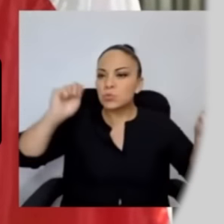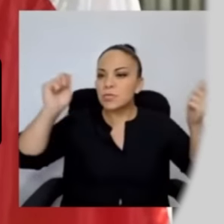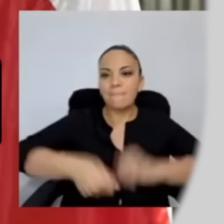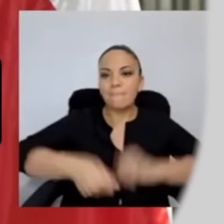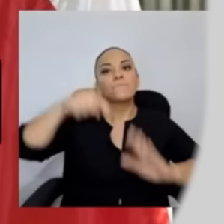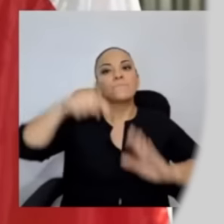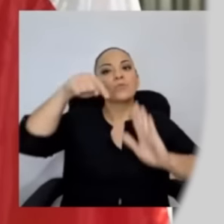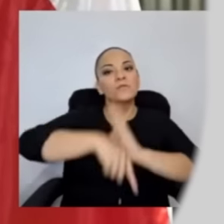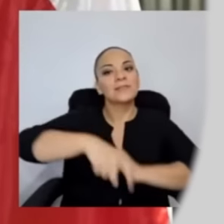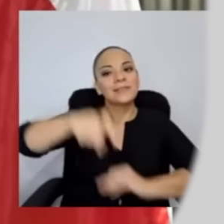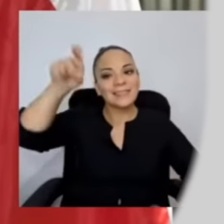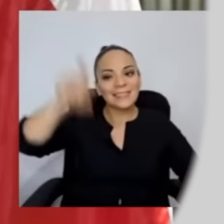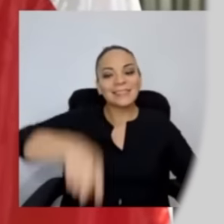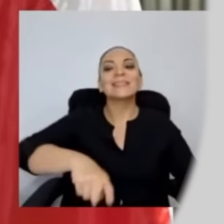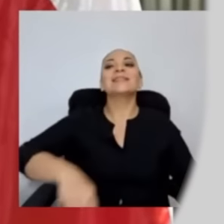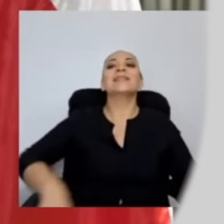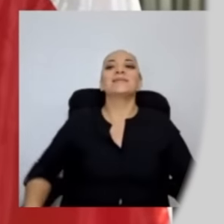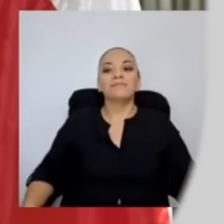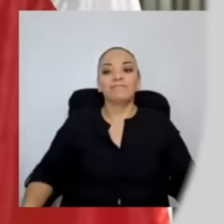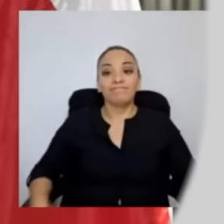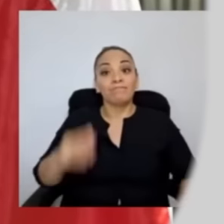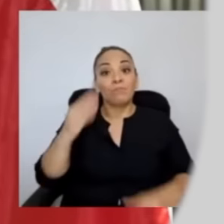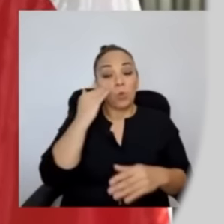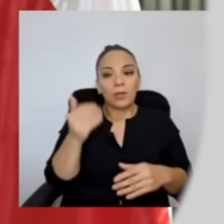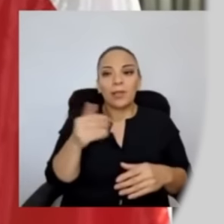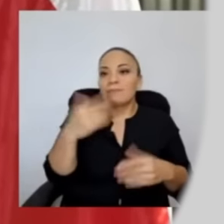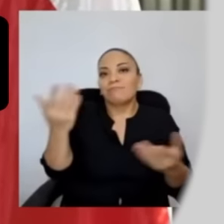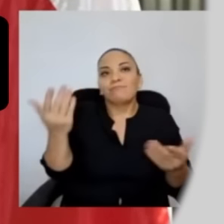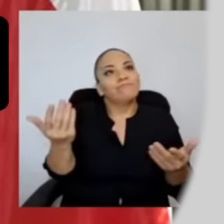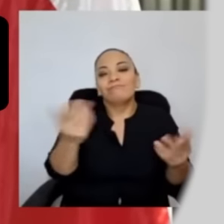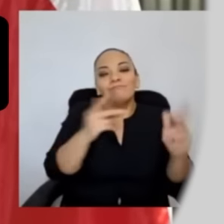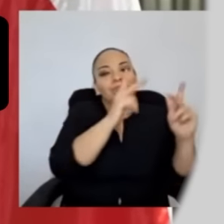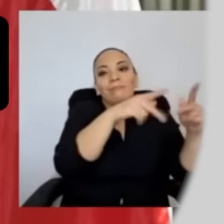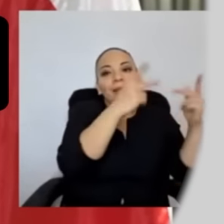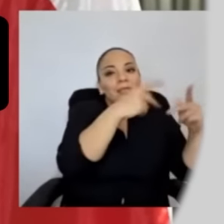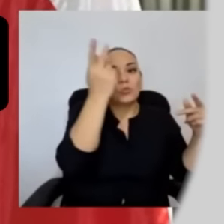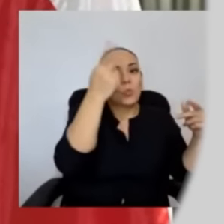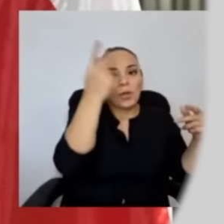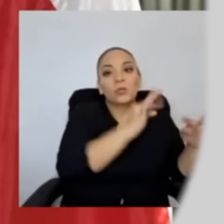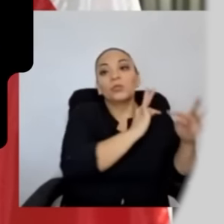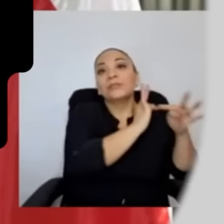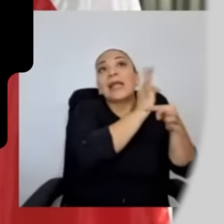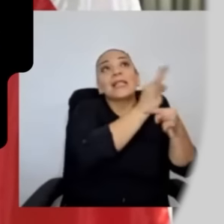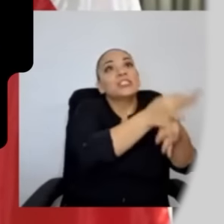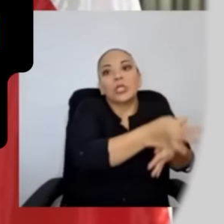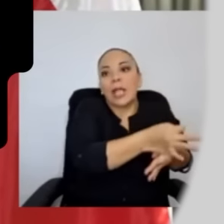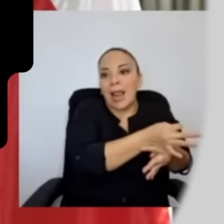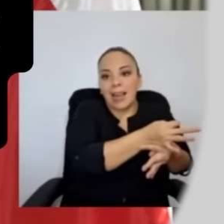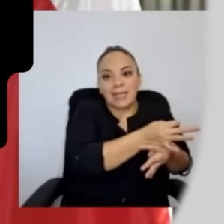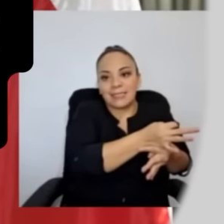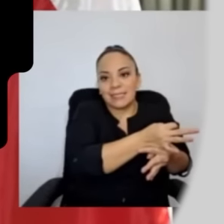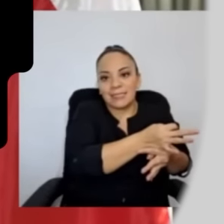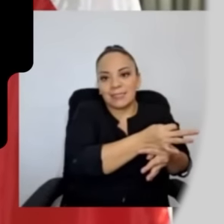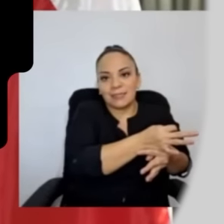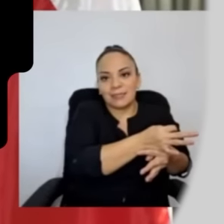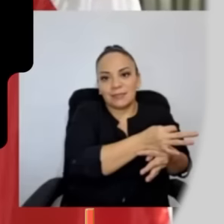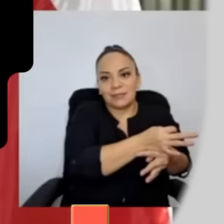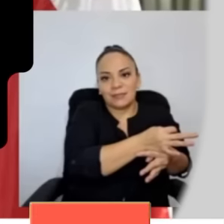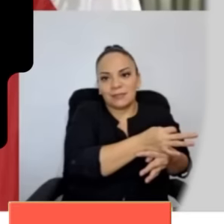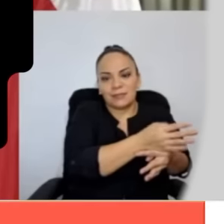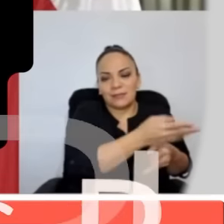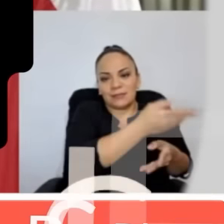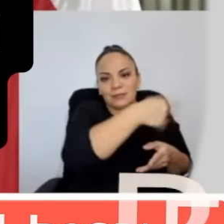porque obviamente hay un divorcio entre los partidos políticos tradicionales que tienen, pucha, ¿qué? Un dígito